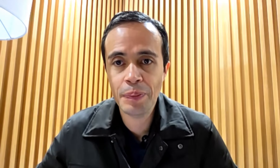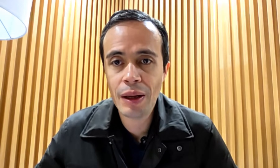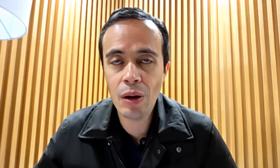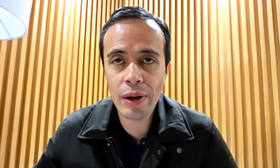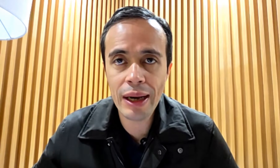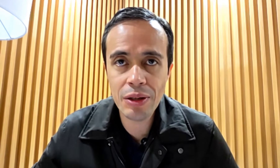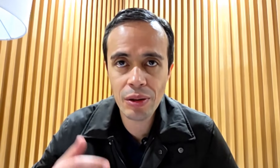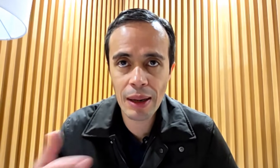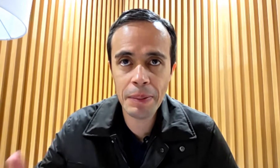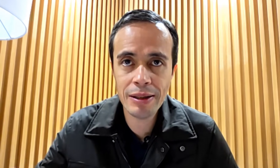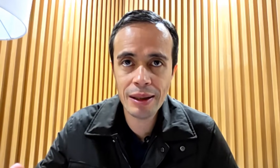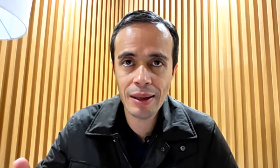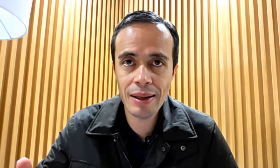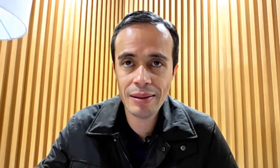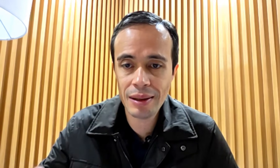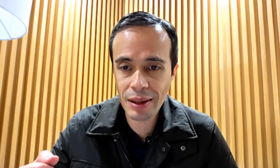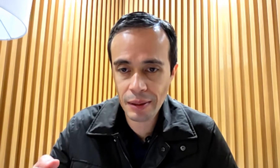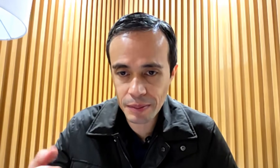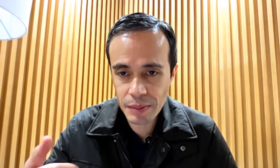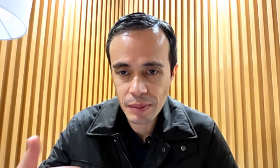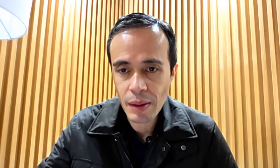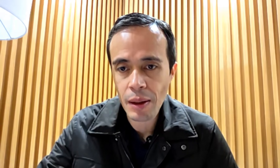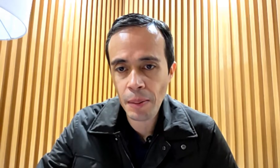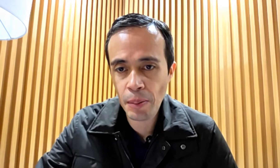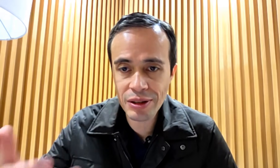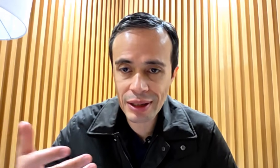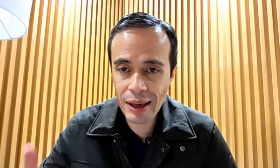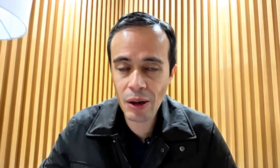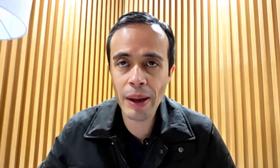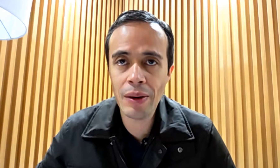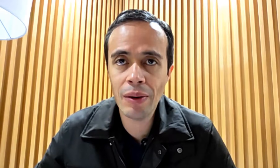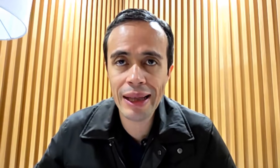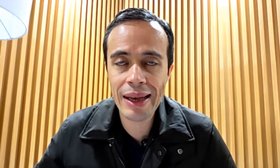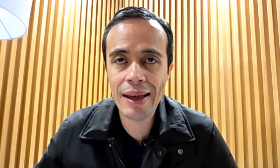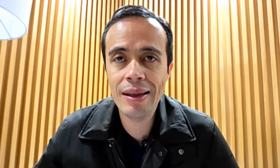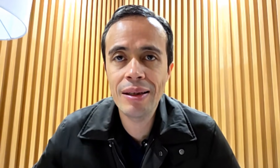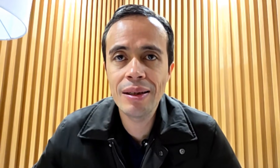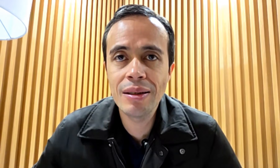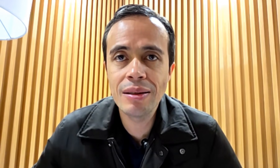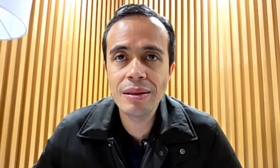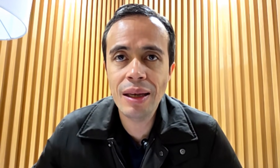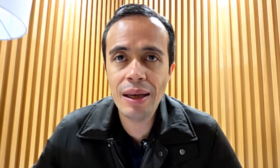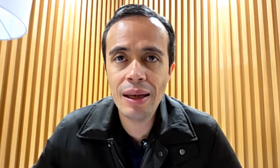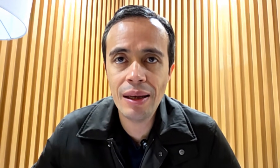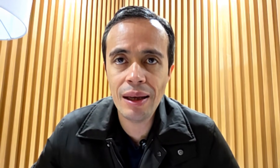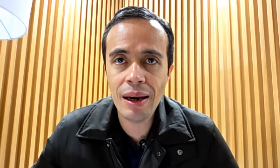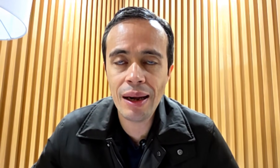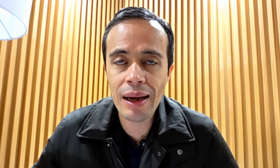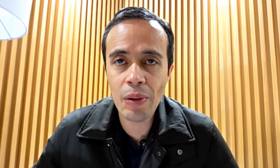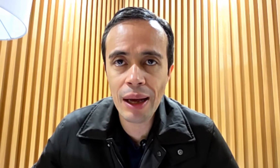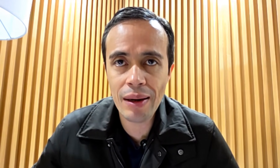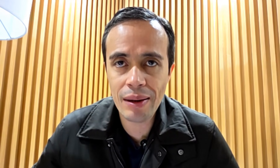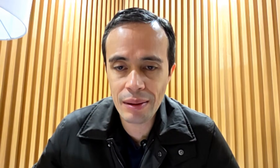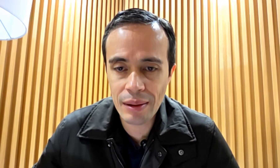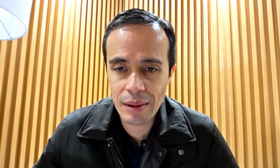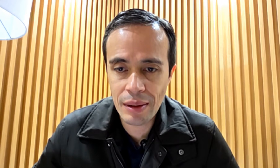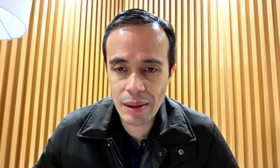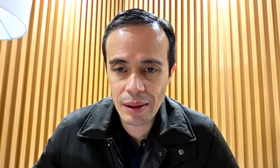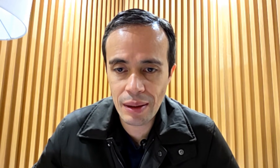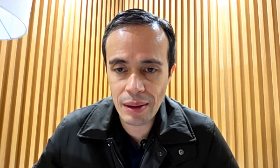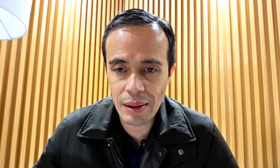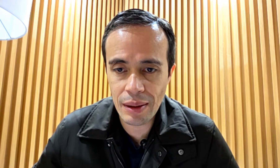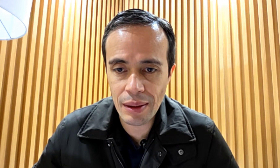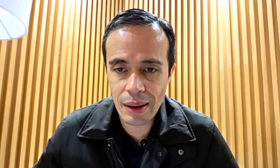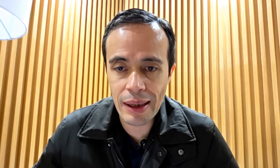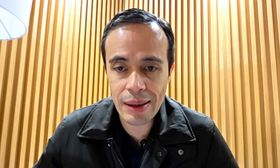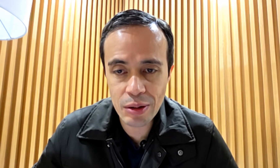Entonces, lo que ha hecho la presidenta es decir, pues que el gobierno deje de recaudar